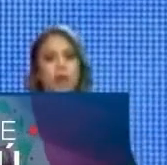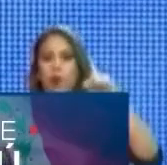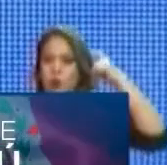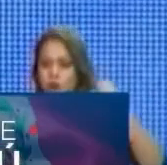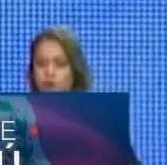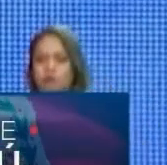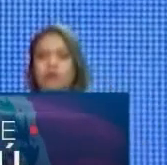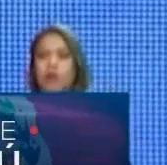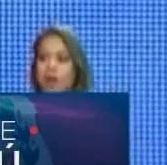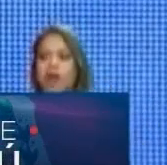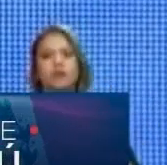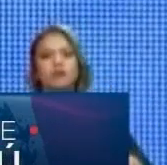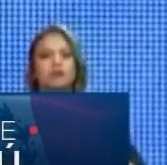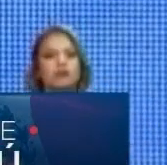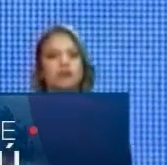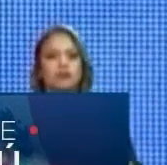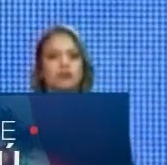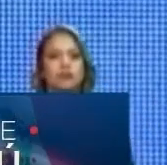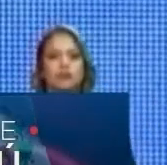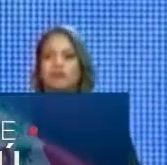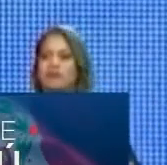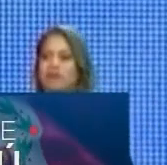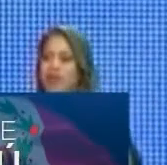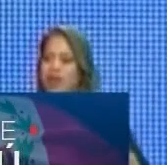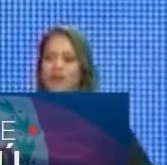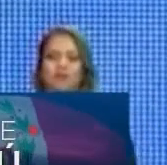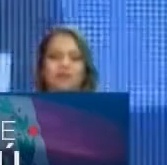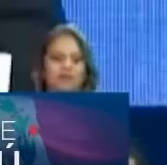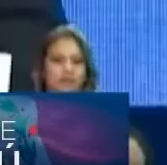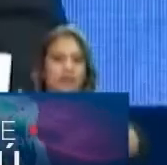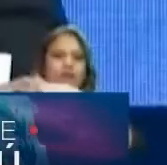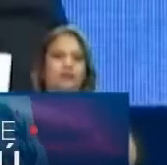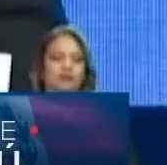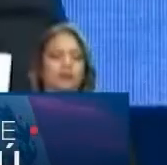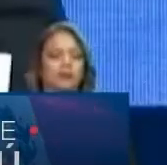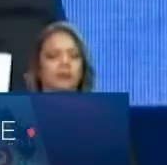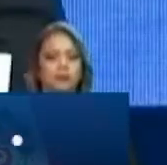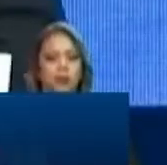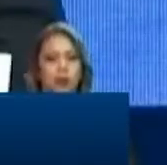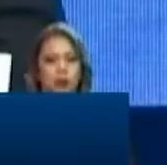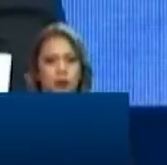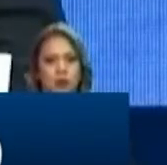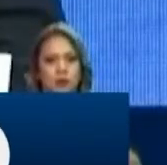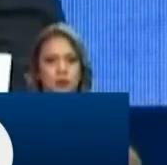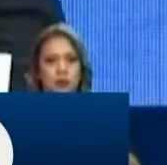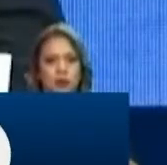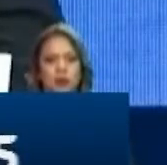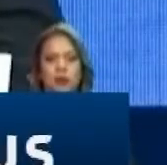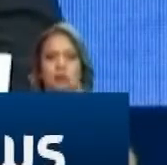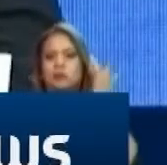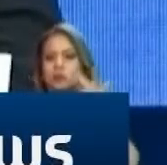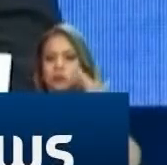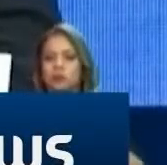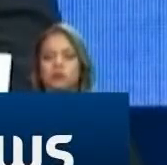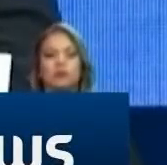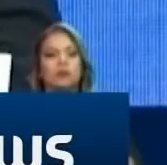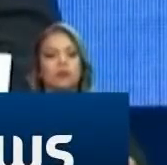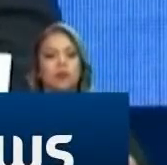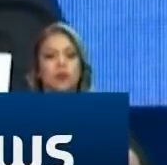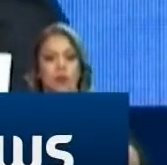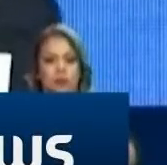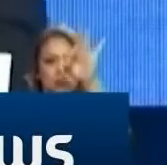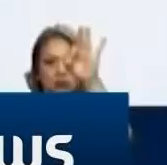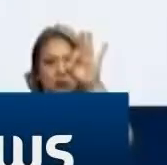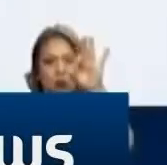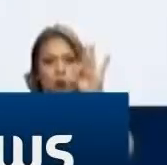las exportaciones desde el sector rural. Gracias, candidato Bolívar Armijos. Por favor, elija otro